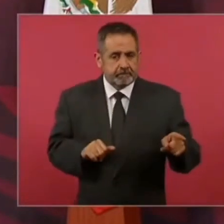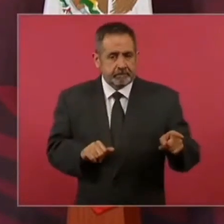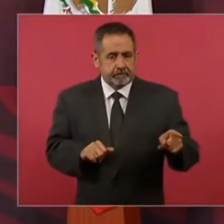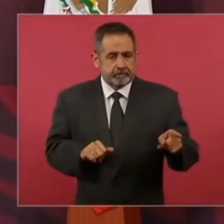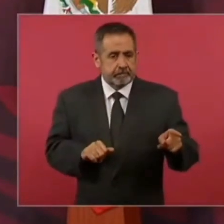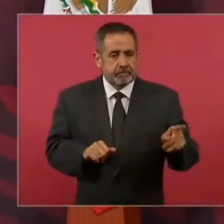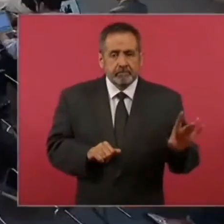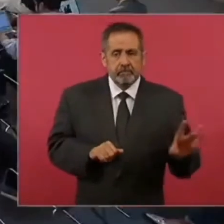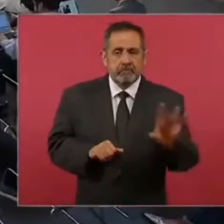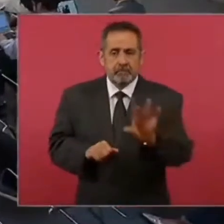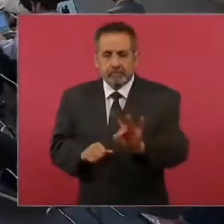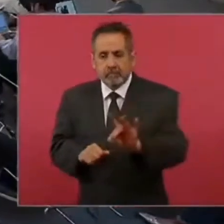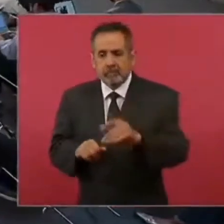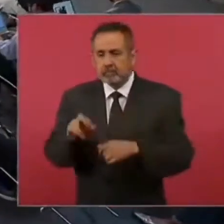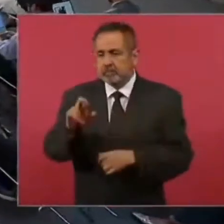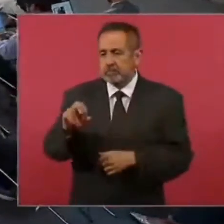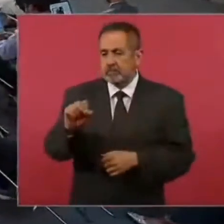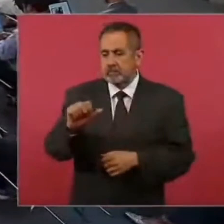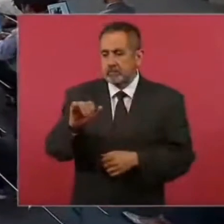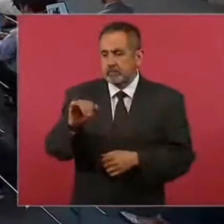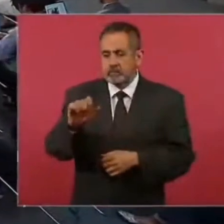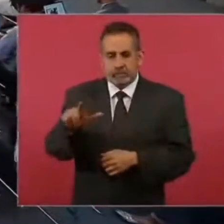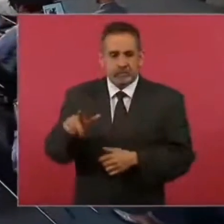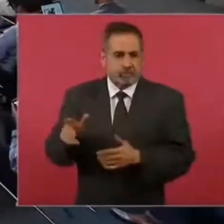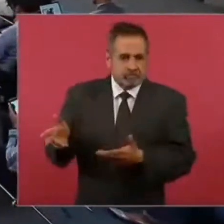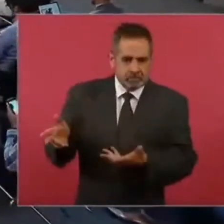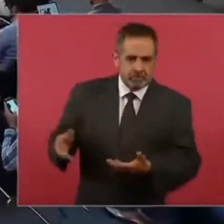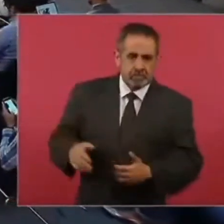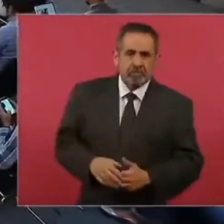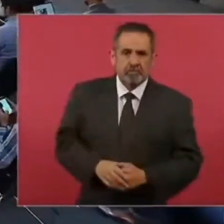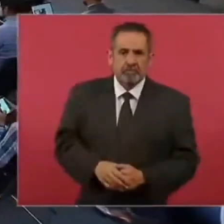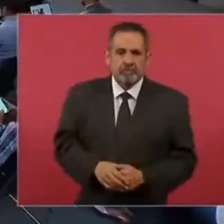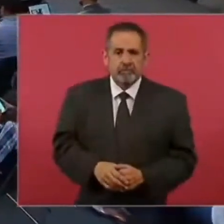le dijo a Rosa Isela, oye,